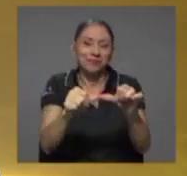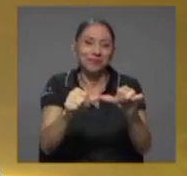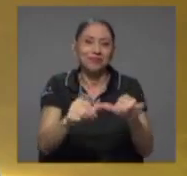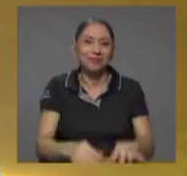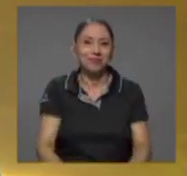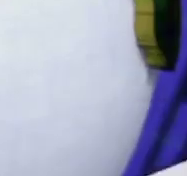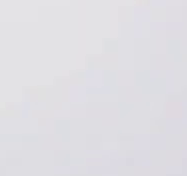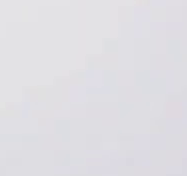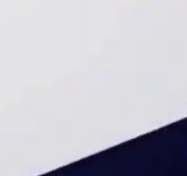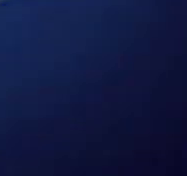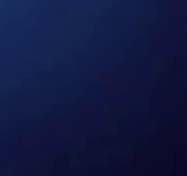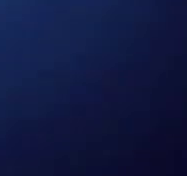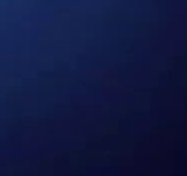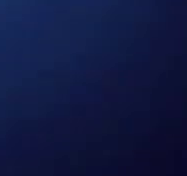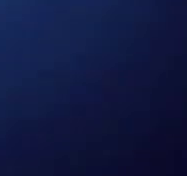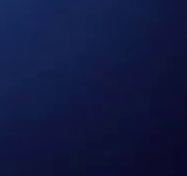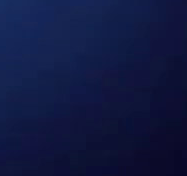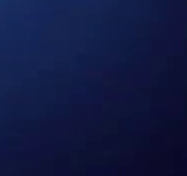regresar.